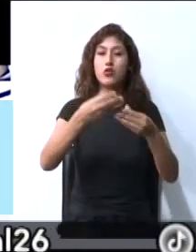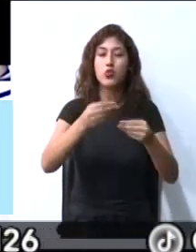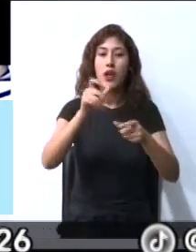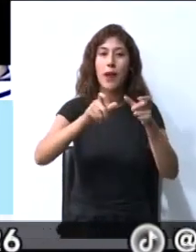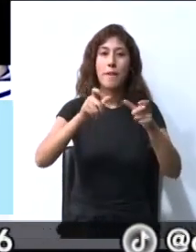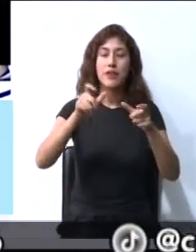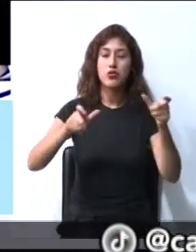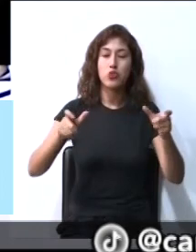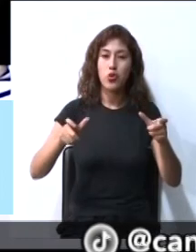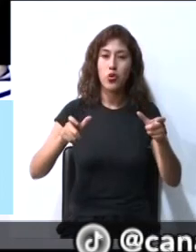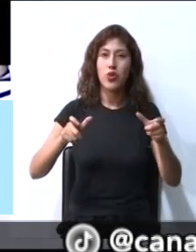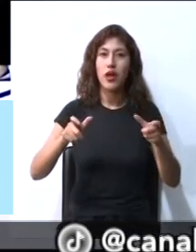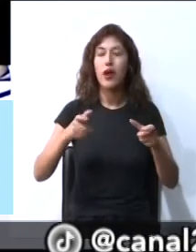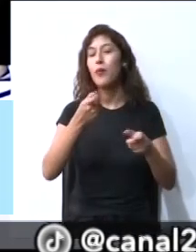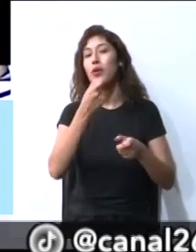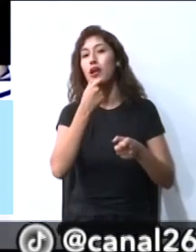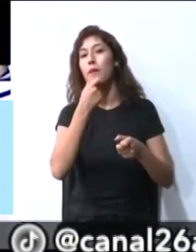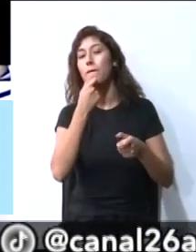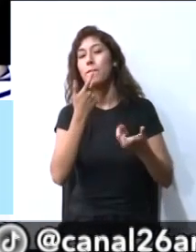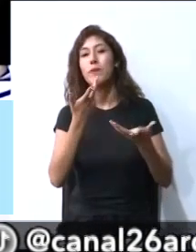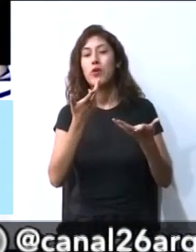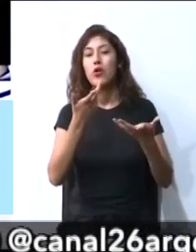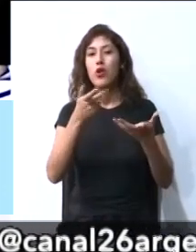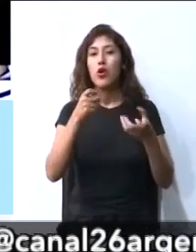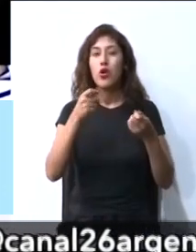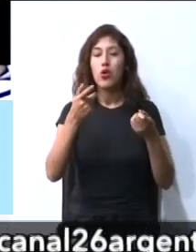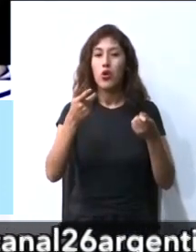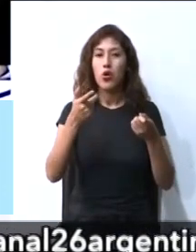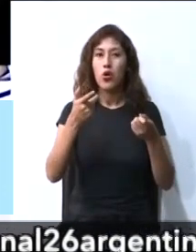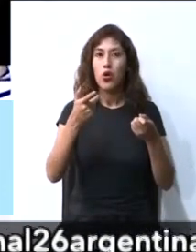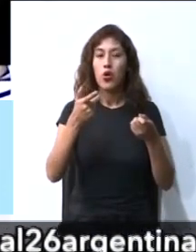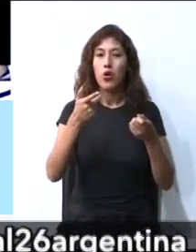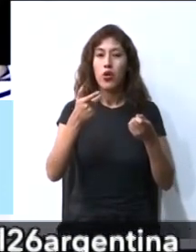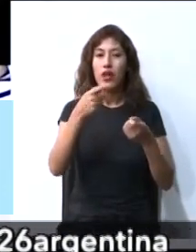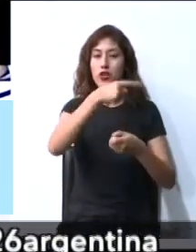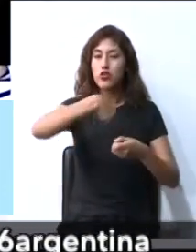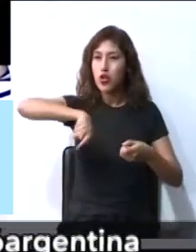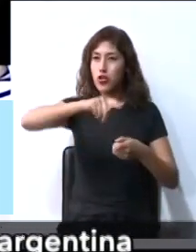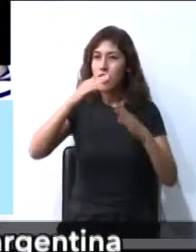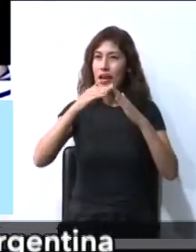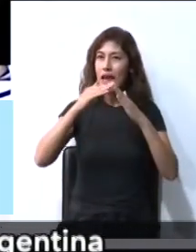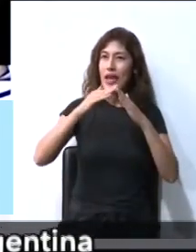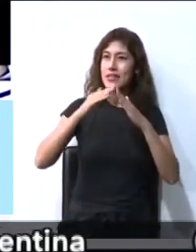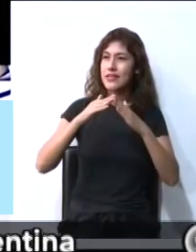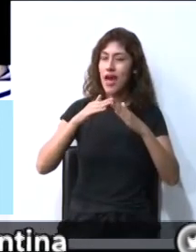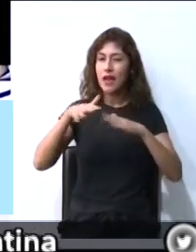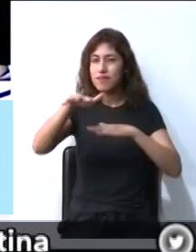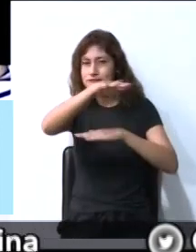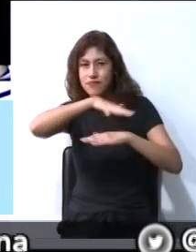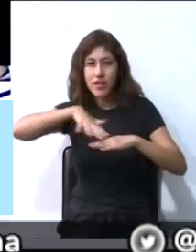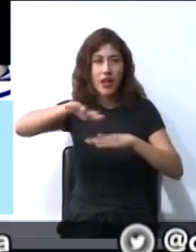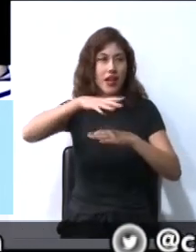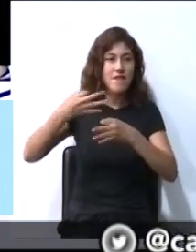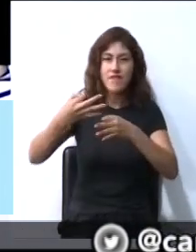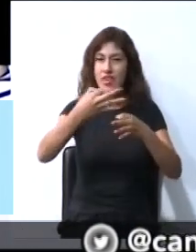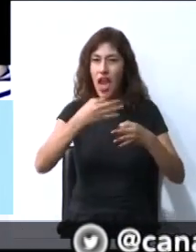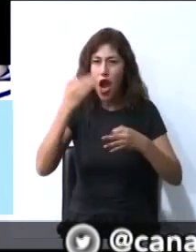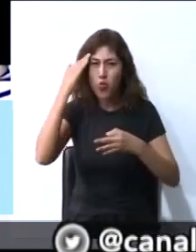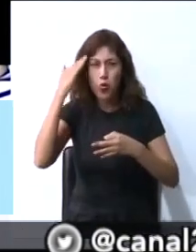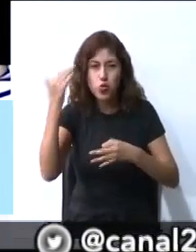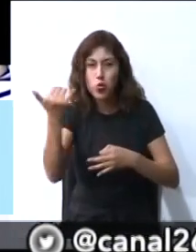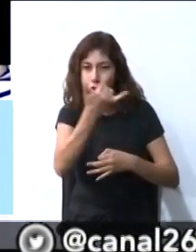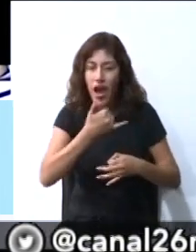muchas dimensiones. Porque estamos bien cuando vivimos en un entorno amigable, un entorno rodeado de cultura, un entorno en el que